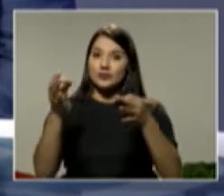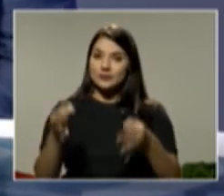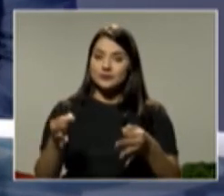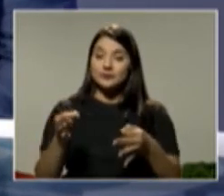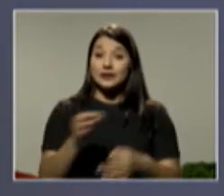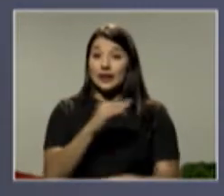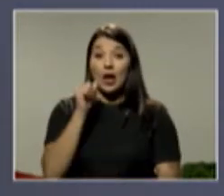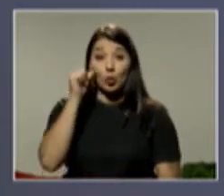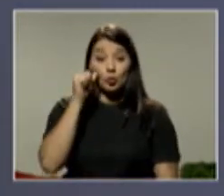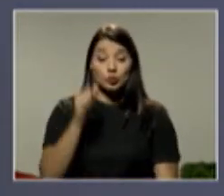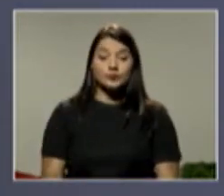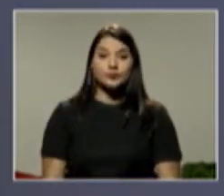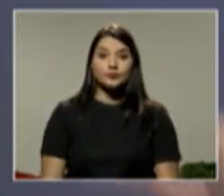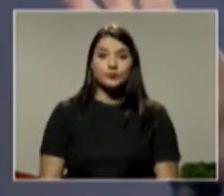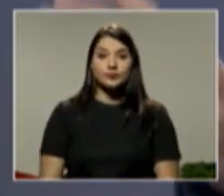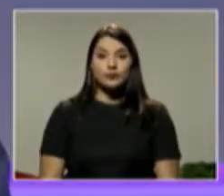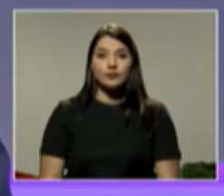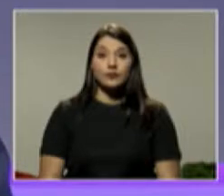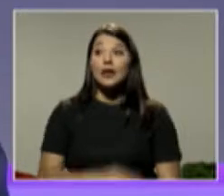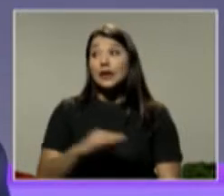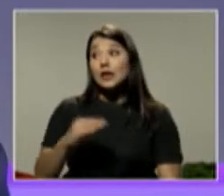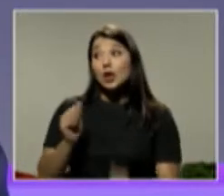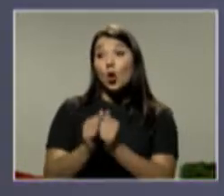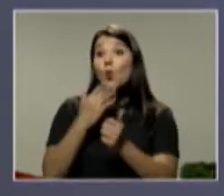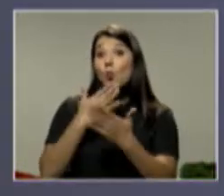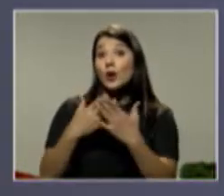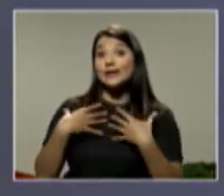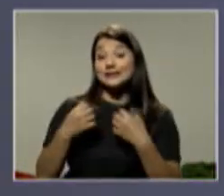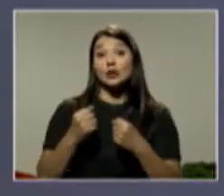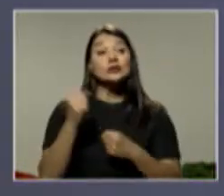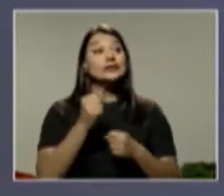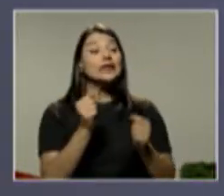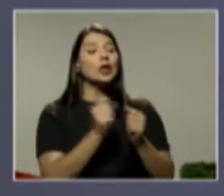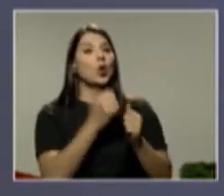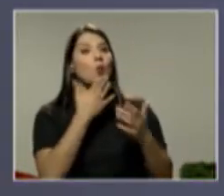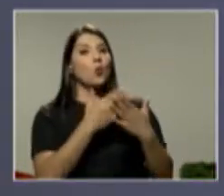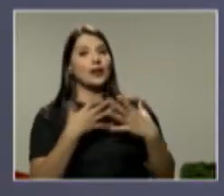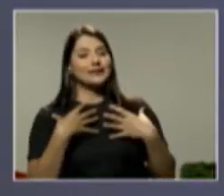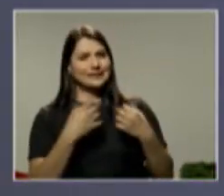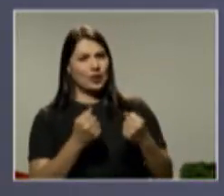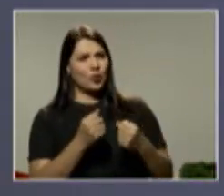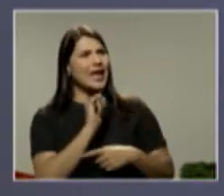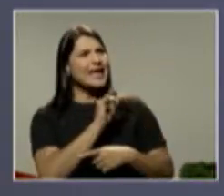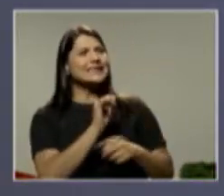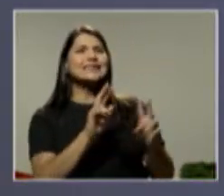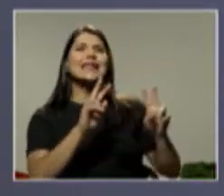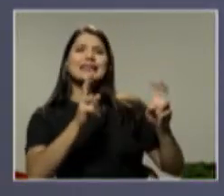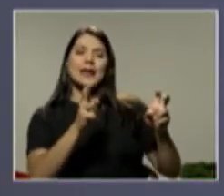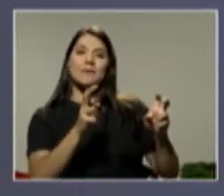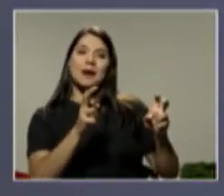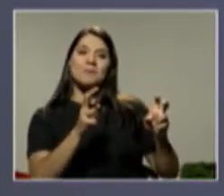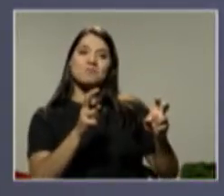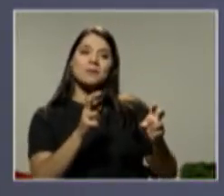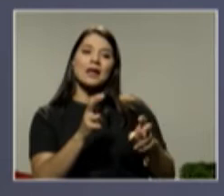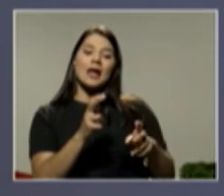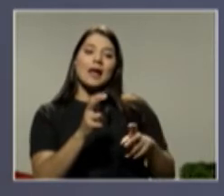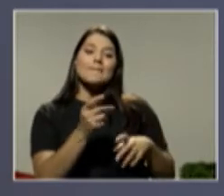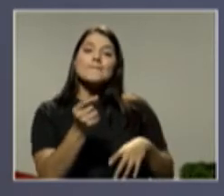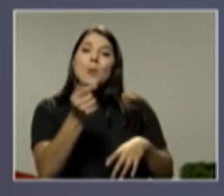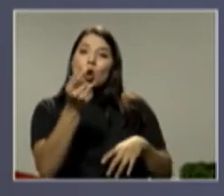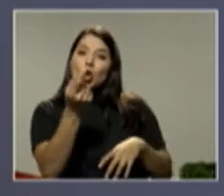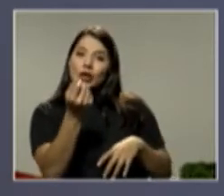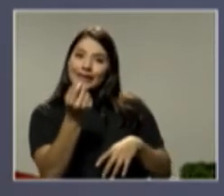bien. Y con buena salud. Y con buena salud. Este tema de la inversión es un tema